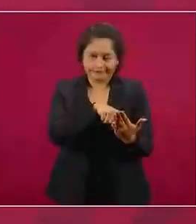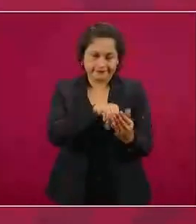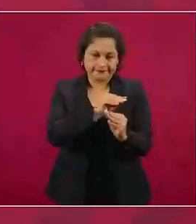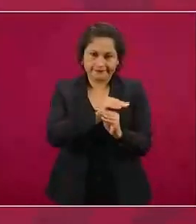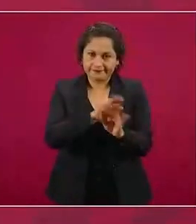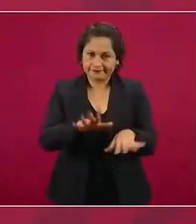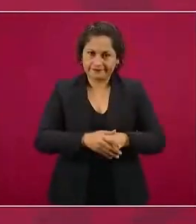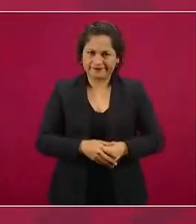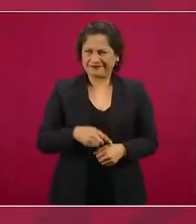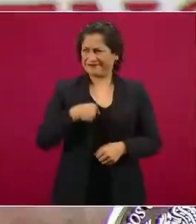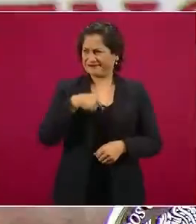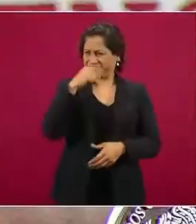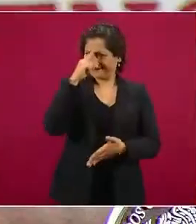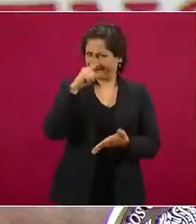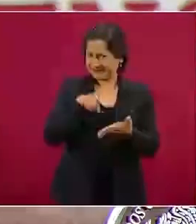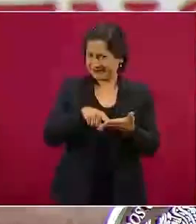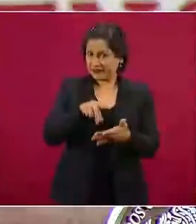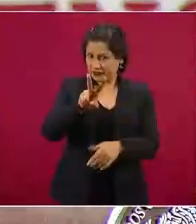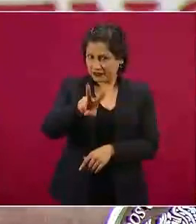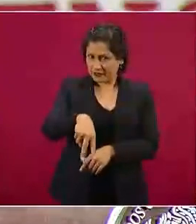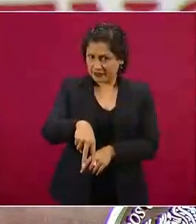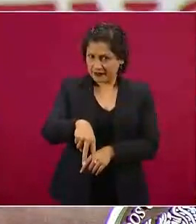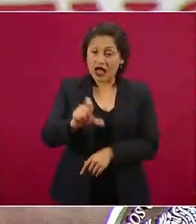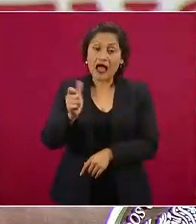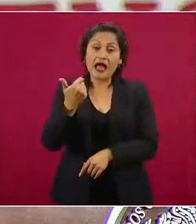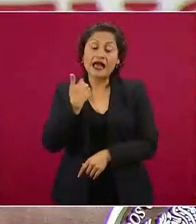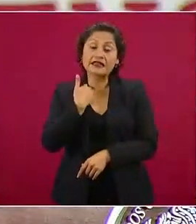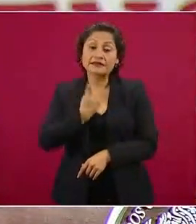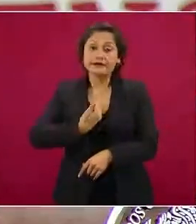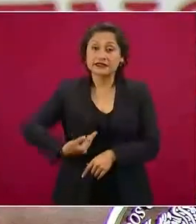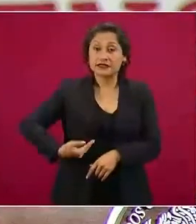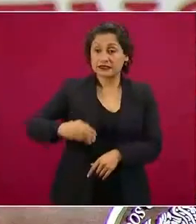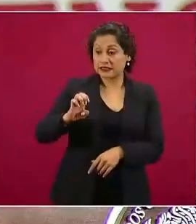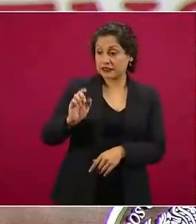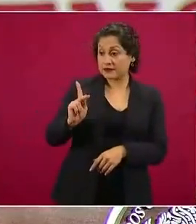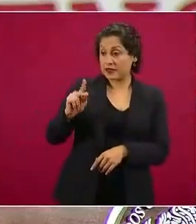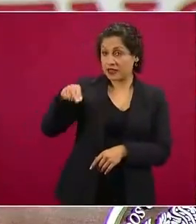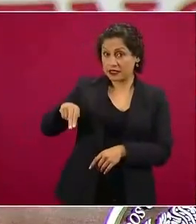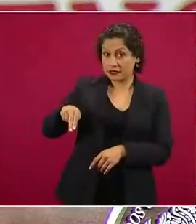No creo que el presidente Peña supiera de eso.